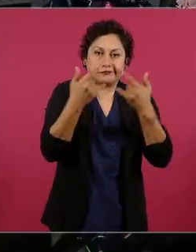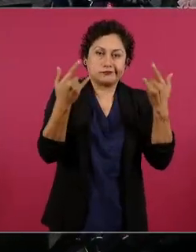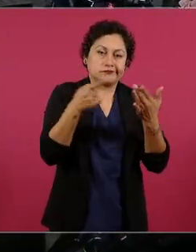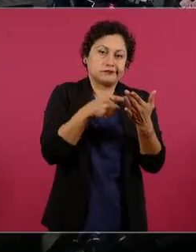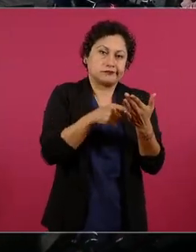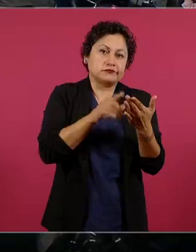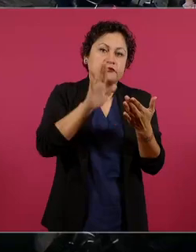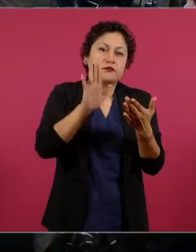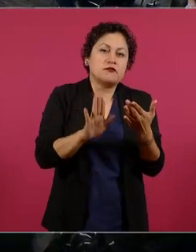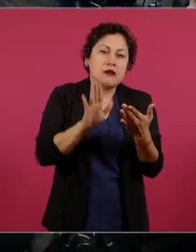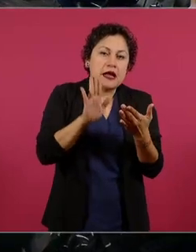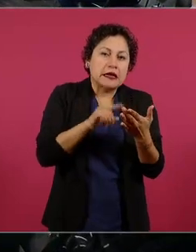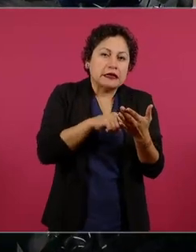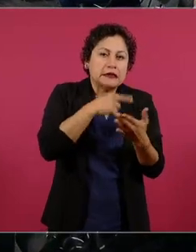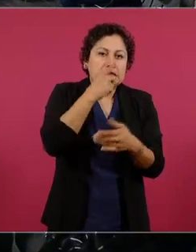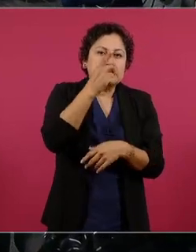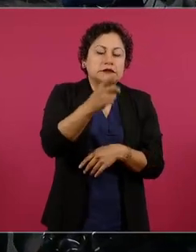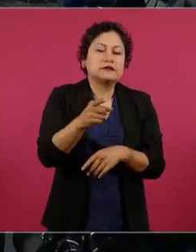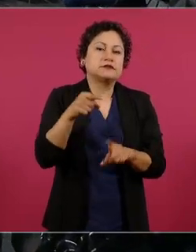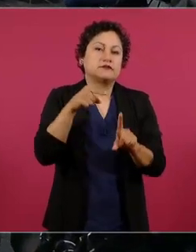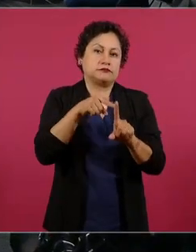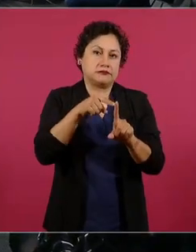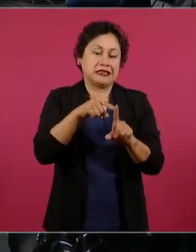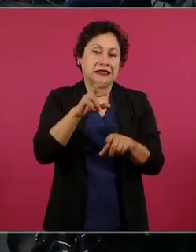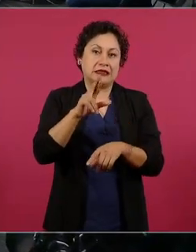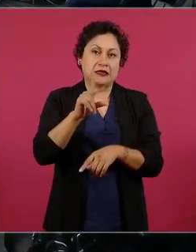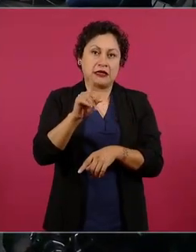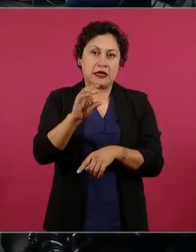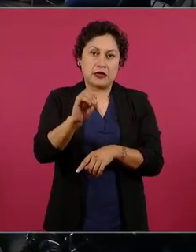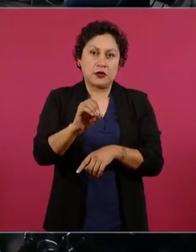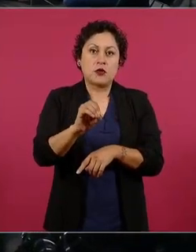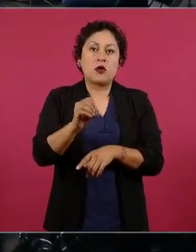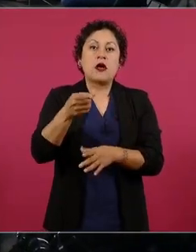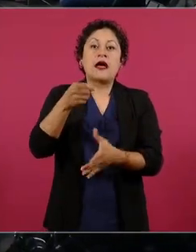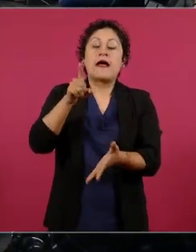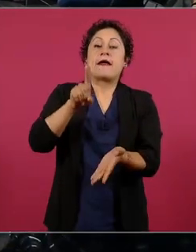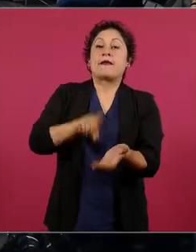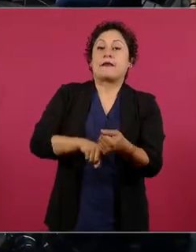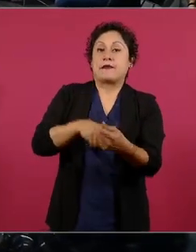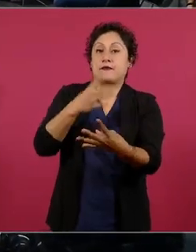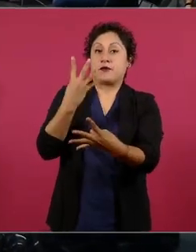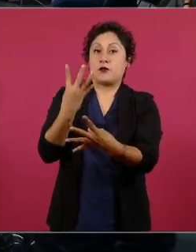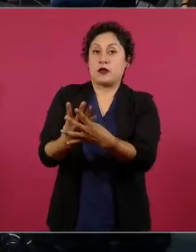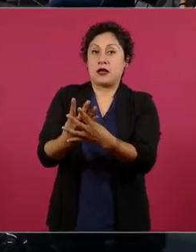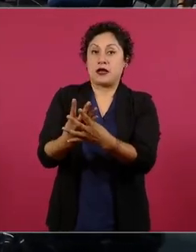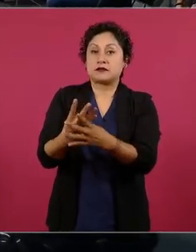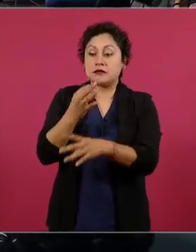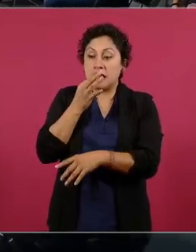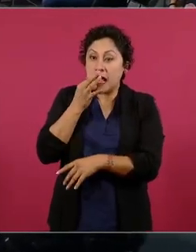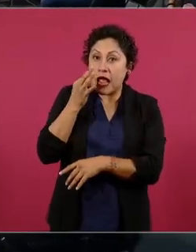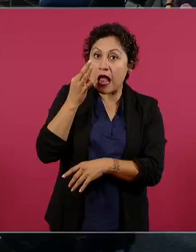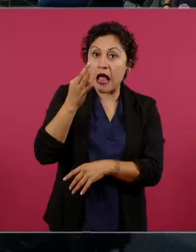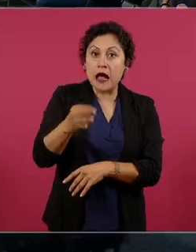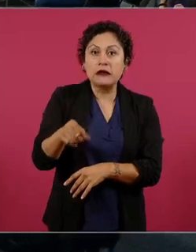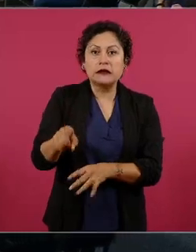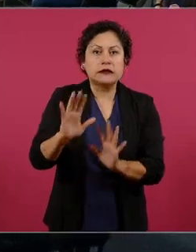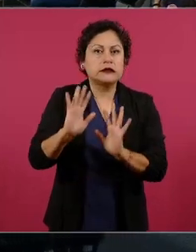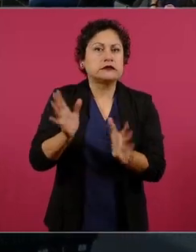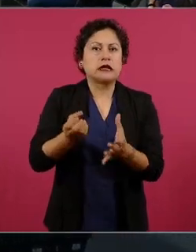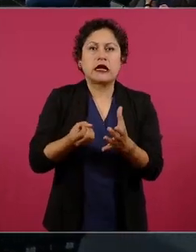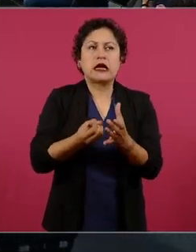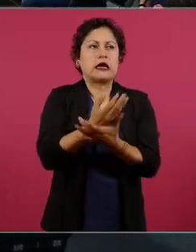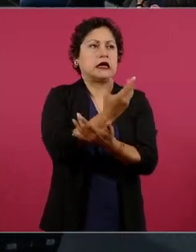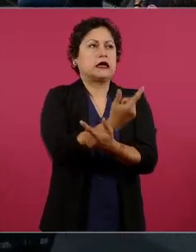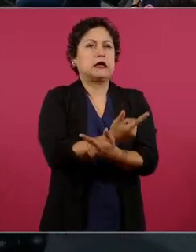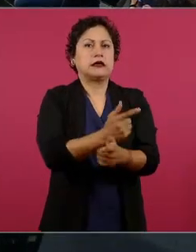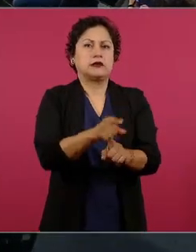un infarto por la alegría de que iba a obtener su libertad después de años